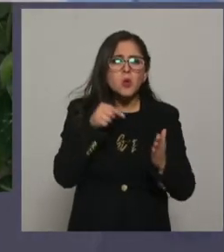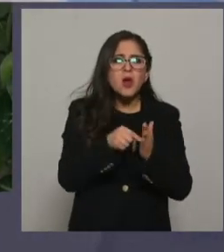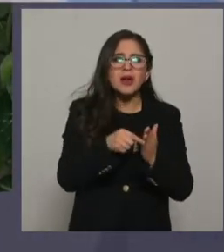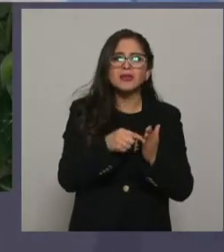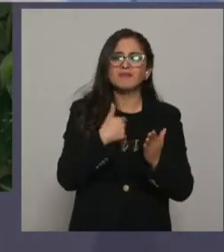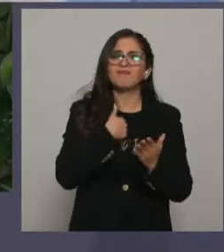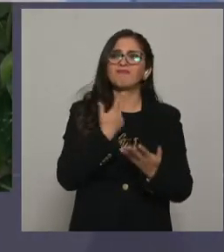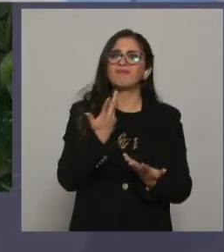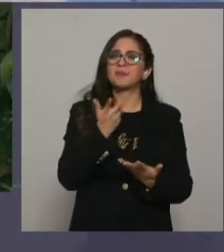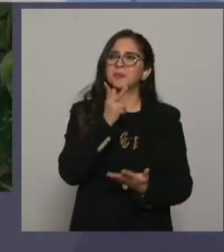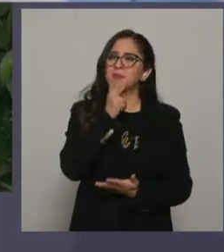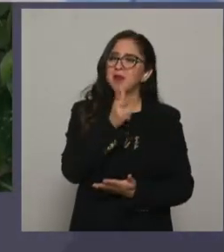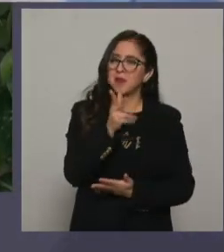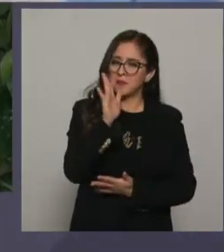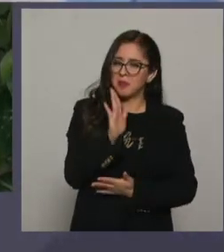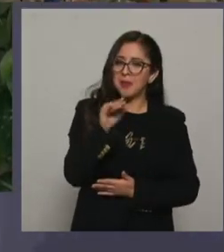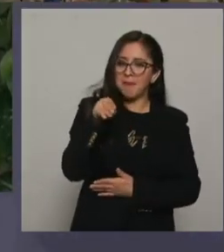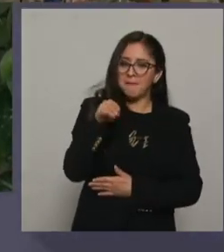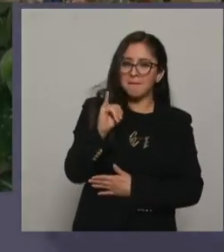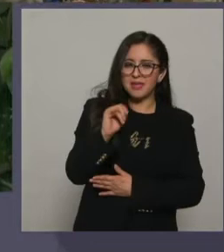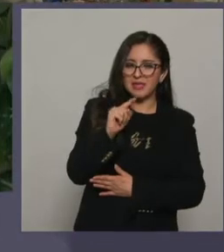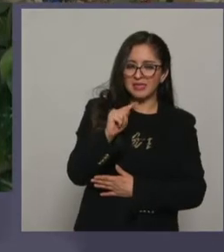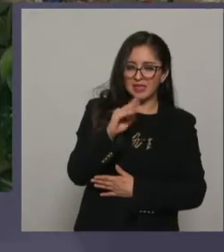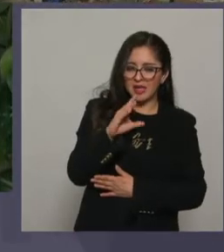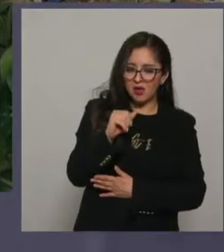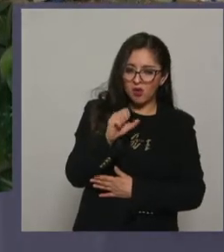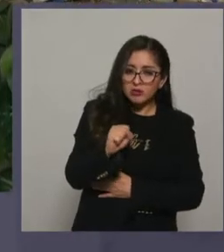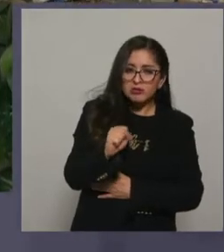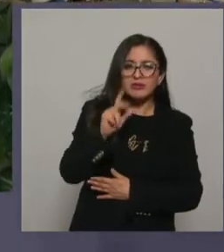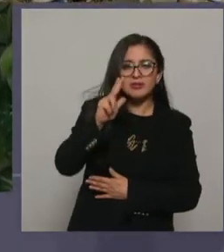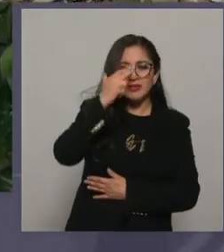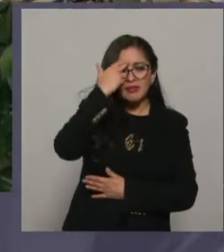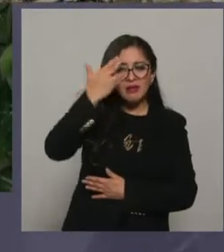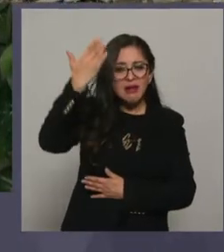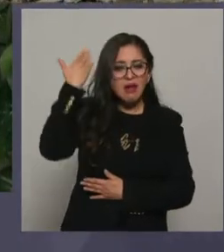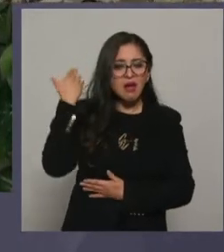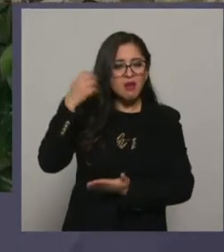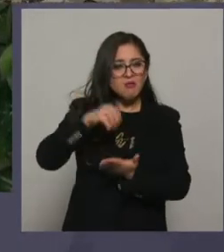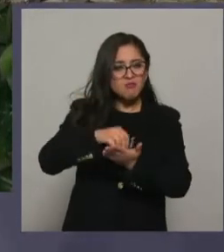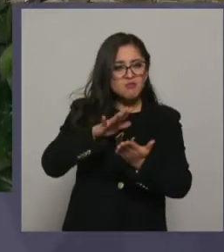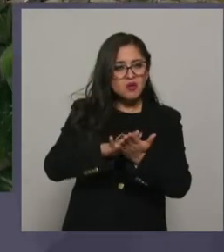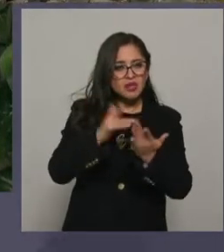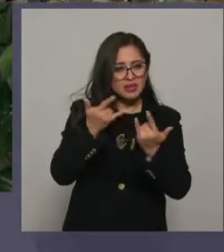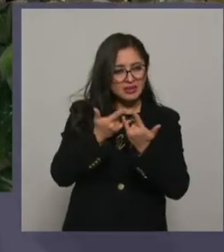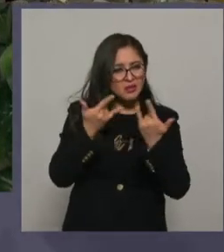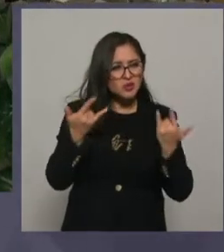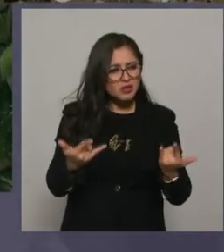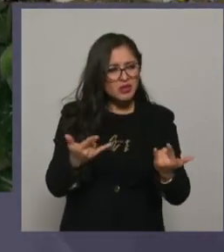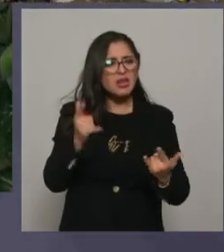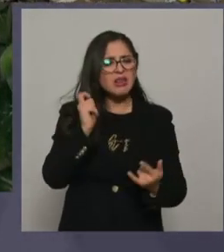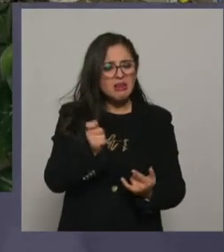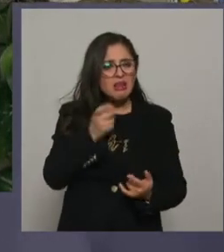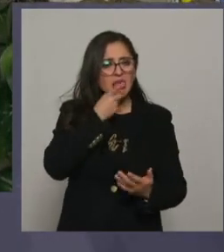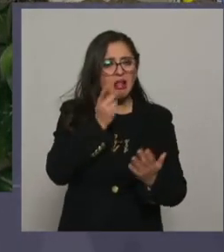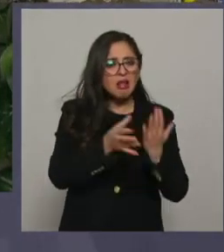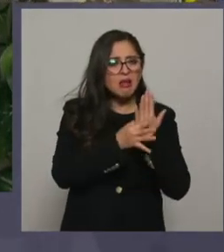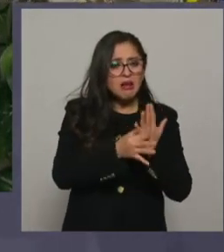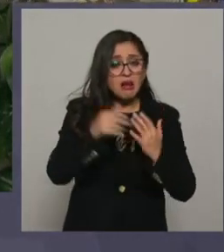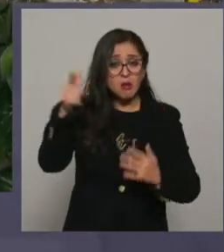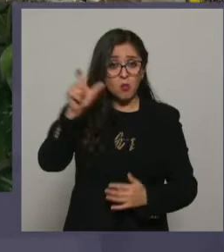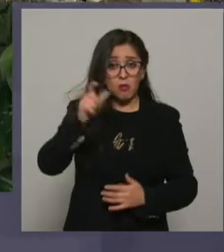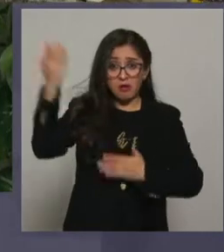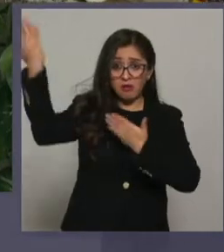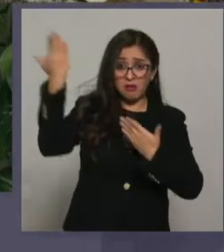porque recordaremos en algún pasaje de la historia que cuando llegan los españoles aquí a México,